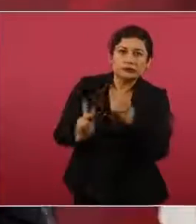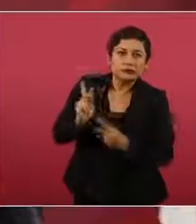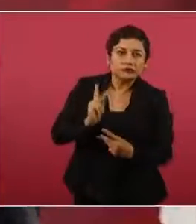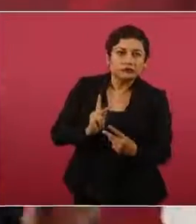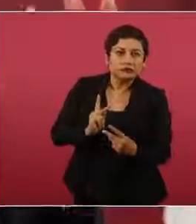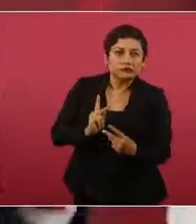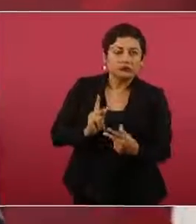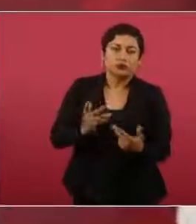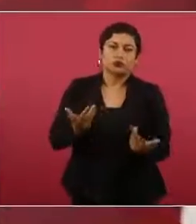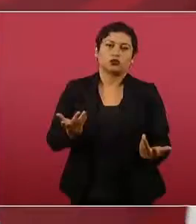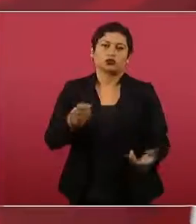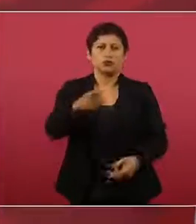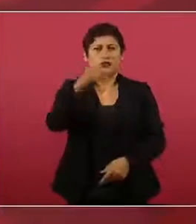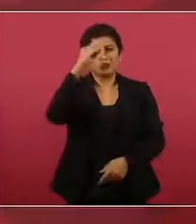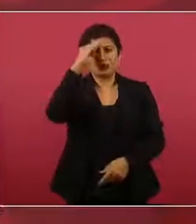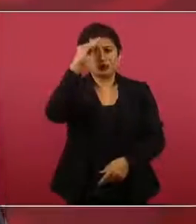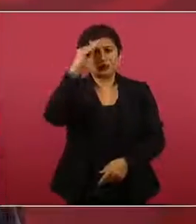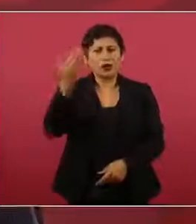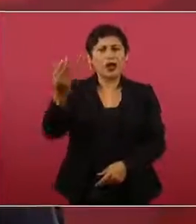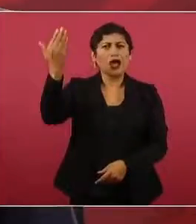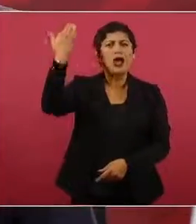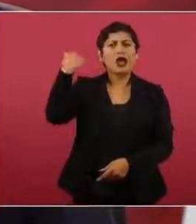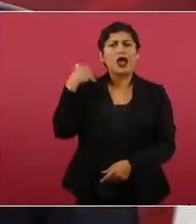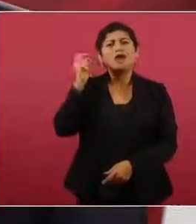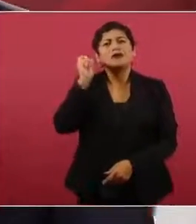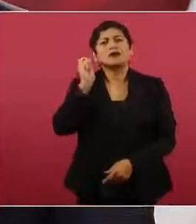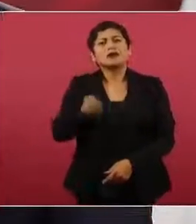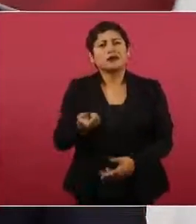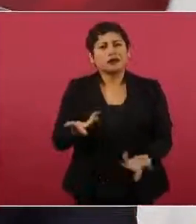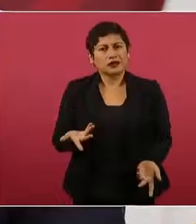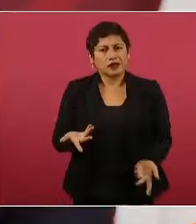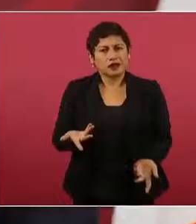que costaba mantener el tren de vida